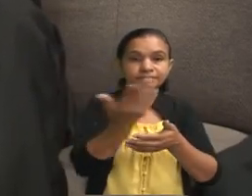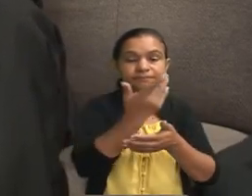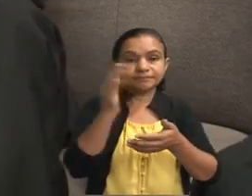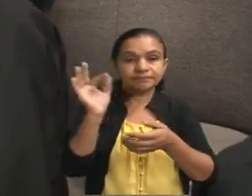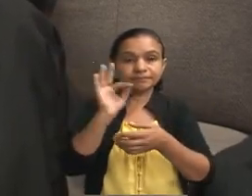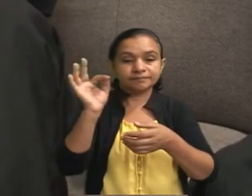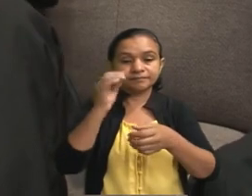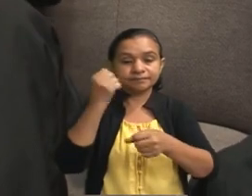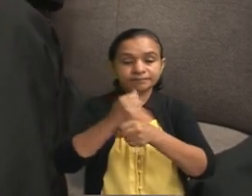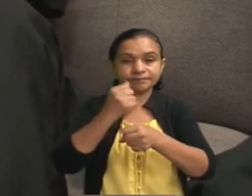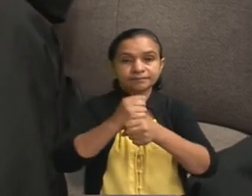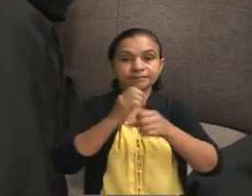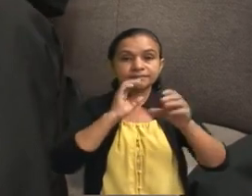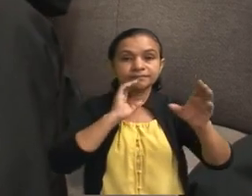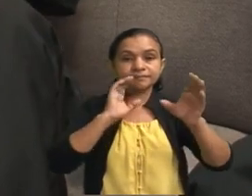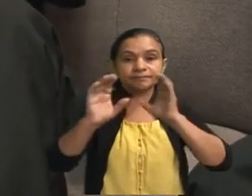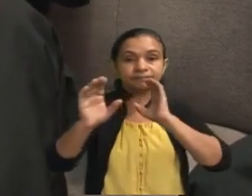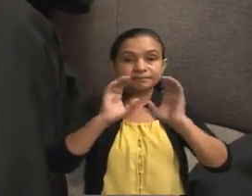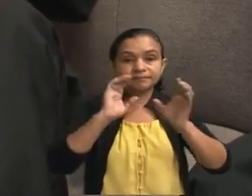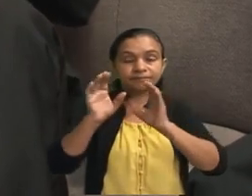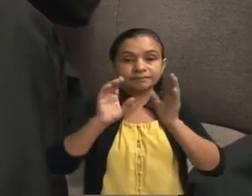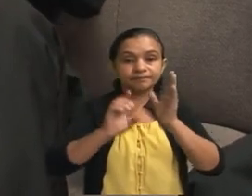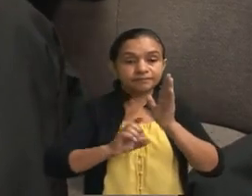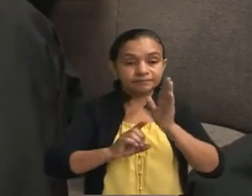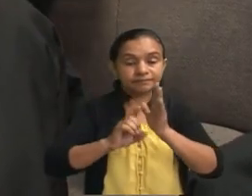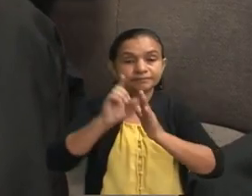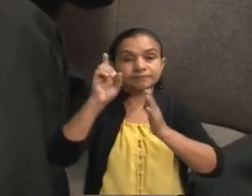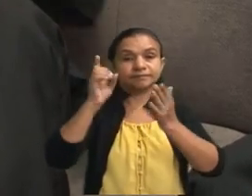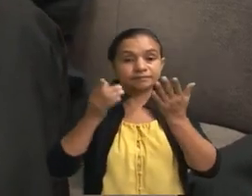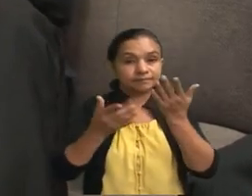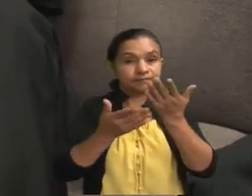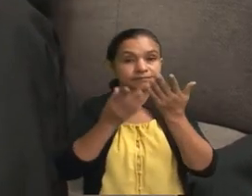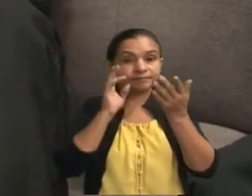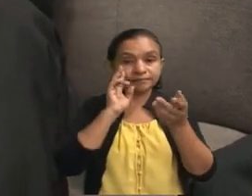de comunicación, de preparación, de desarrollo tecnológico,